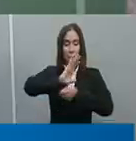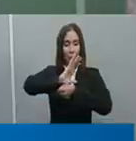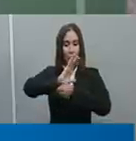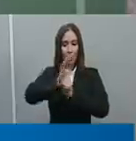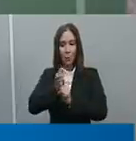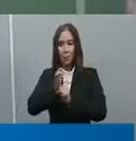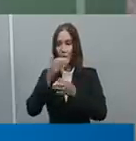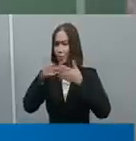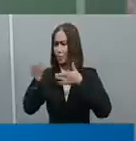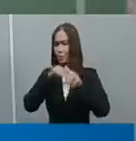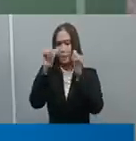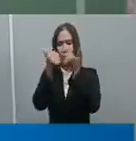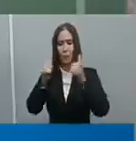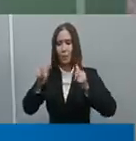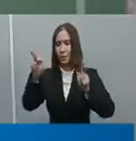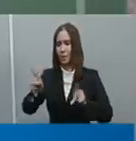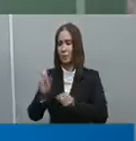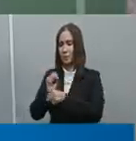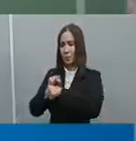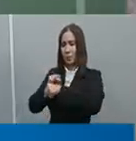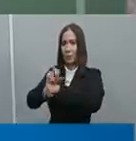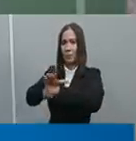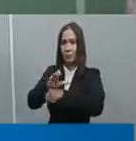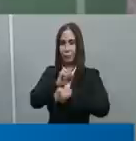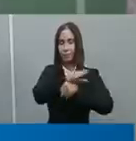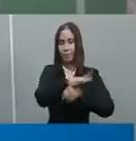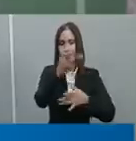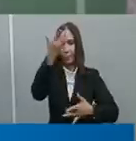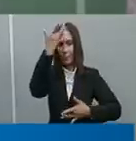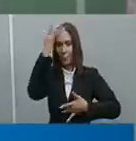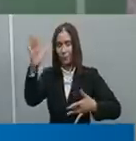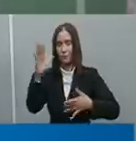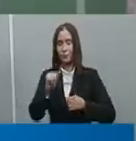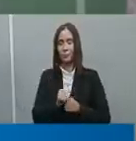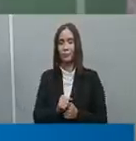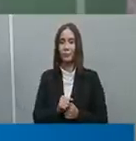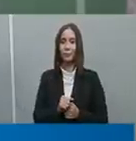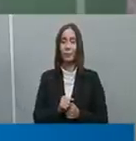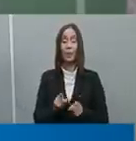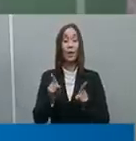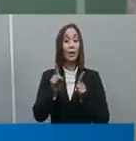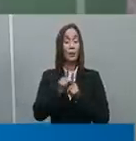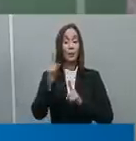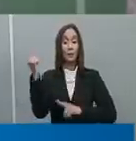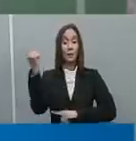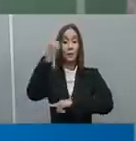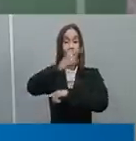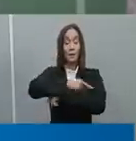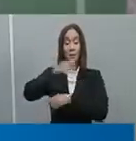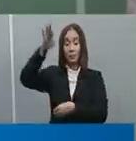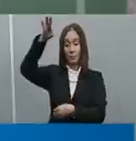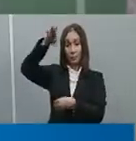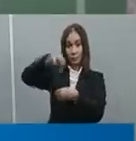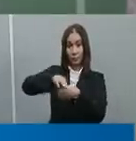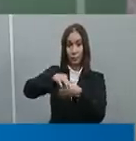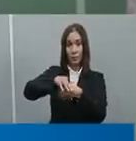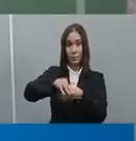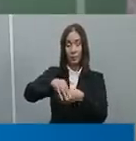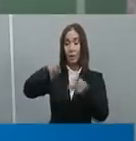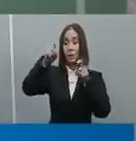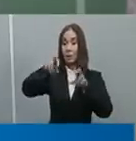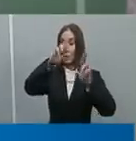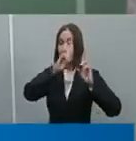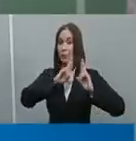entiende de colores partidarios. Y por supuesto, el día de las elecciones actuemos de acuerdo a las recomendaciones de la